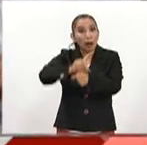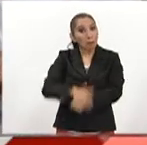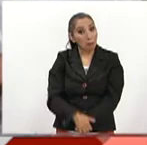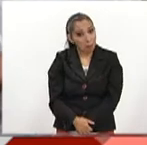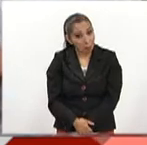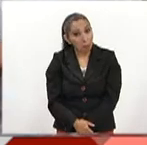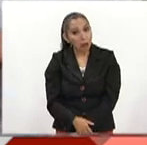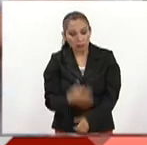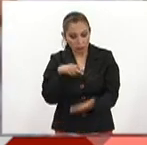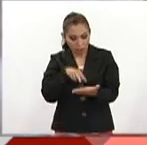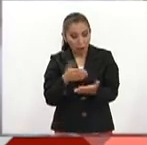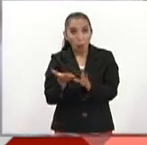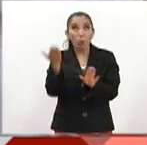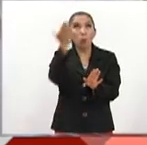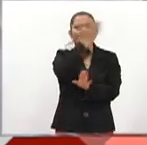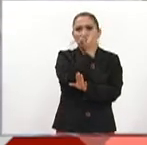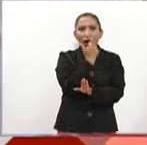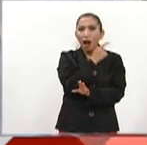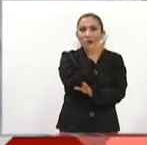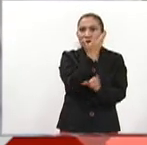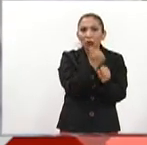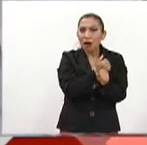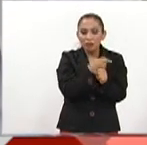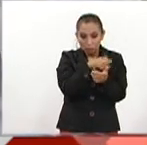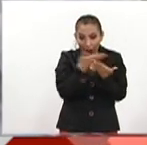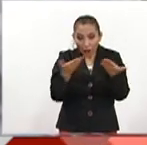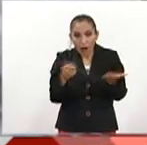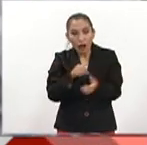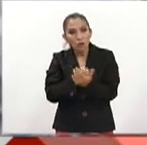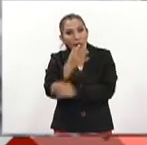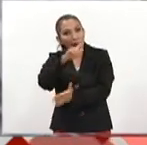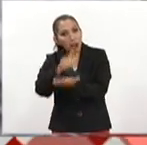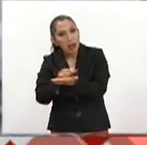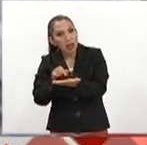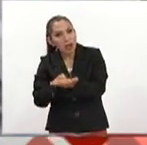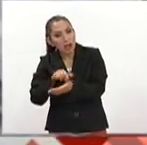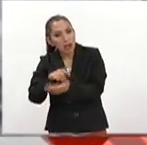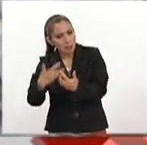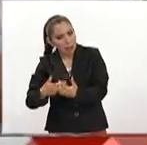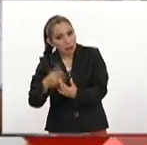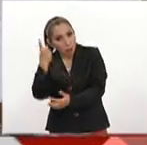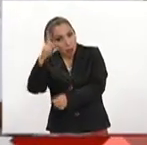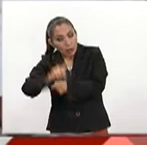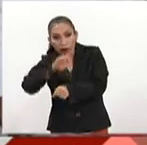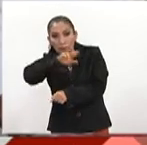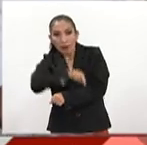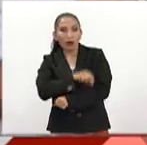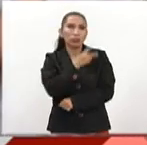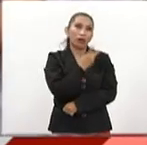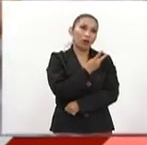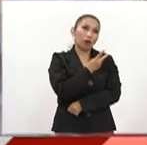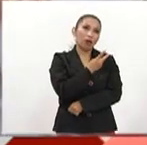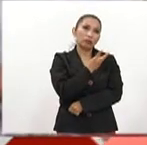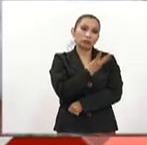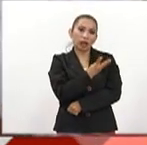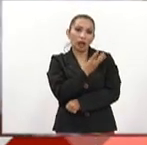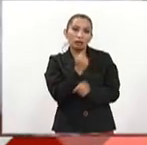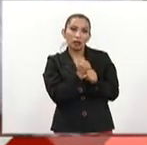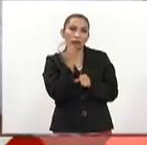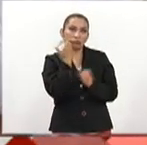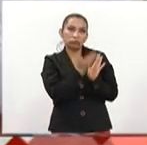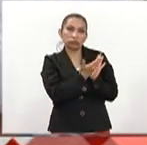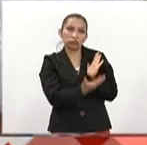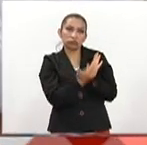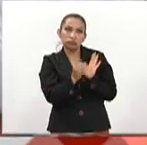Bueno, pues... Esto no lo veíamos hace 5 años, ¿no? Pensábamos que constituir una empresa te duraba 2, 3, te